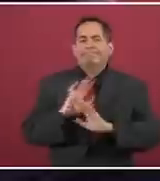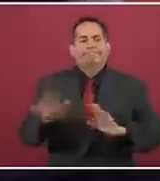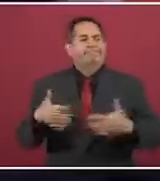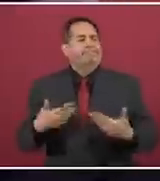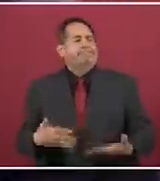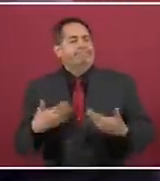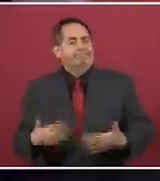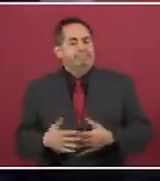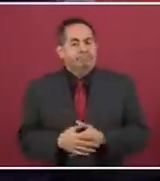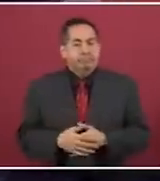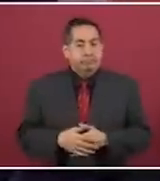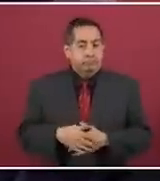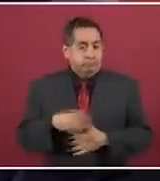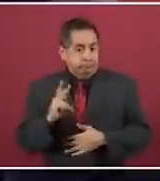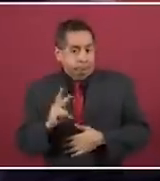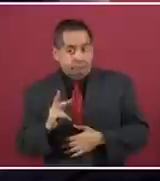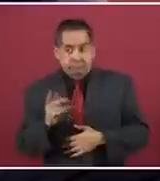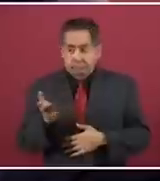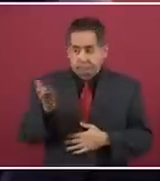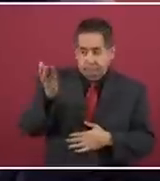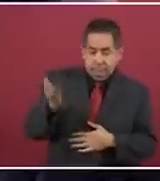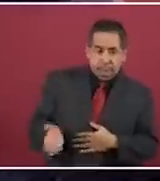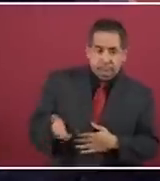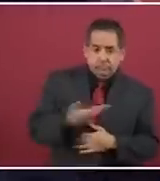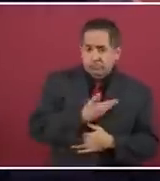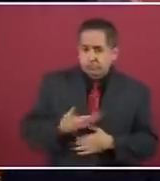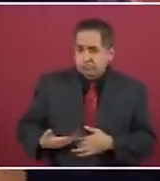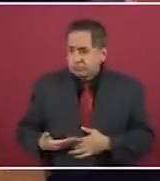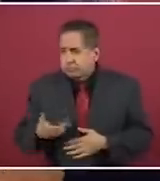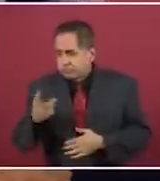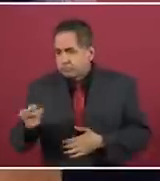y el señor presidente y